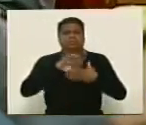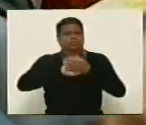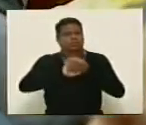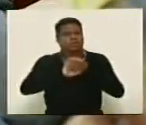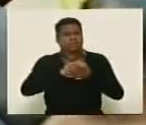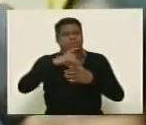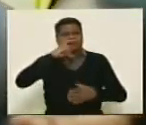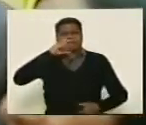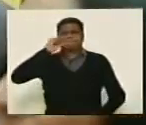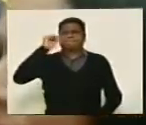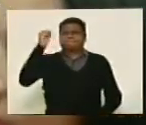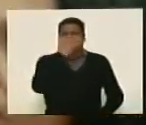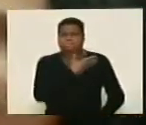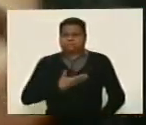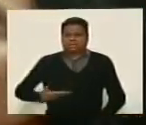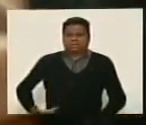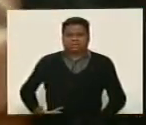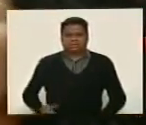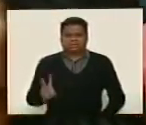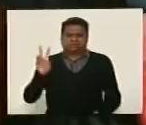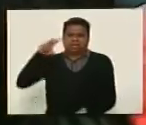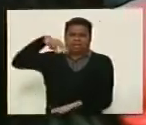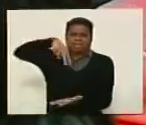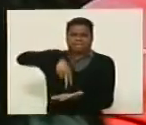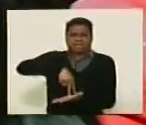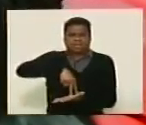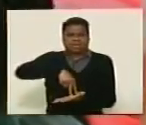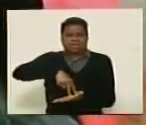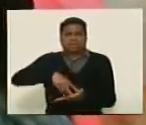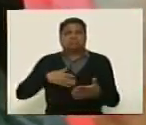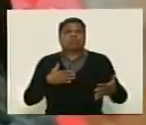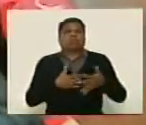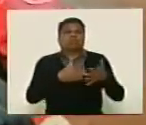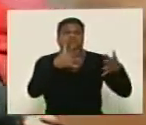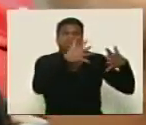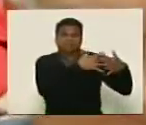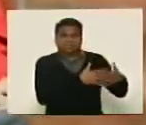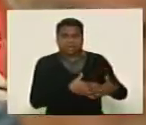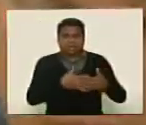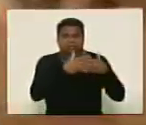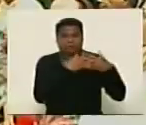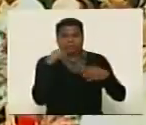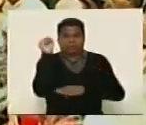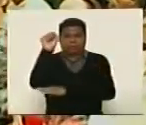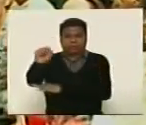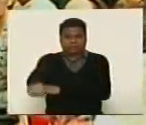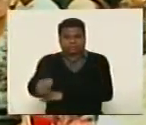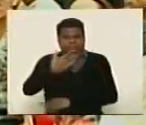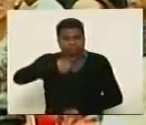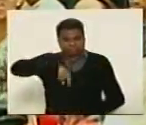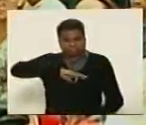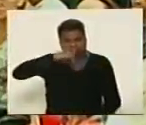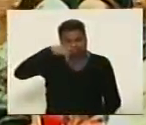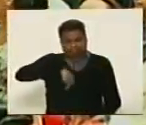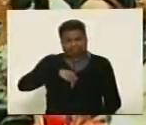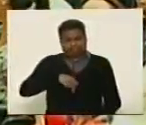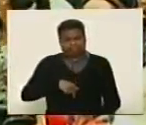Maduo se le ha parado a los intentos del imperialismo por derrotarnos,